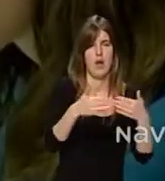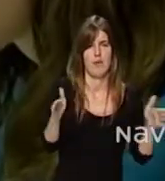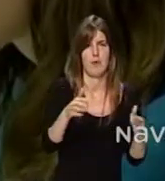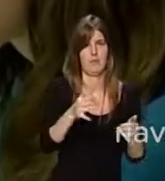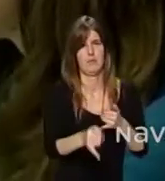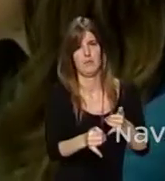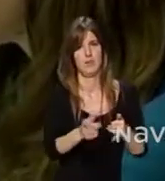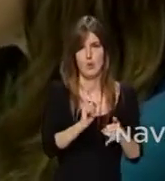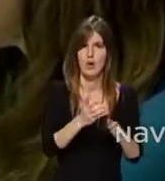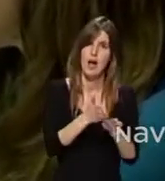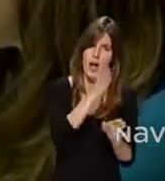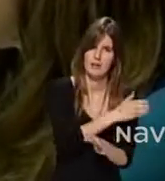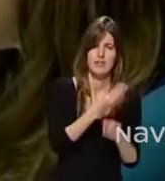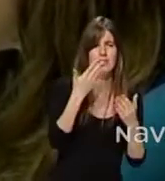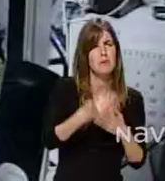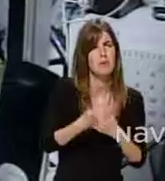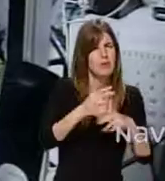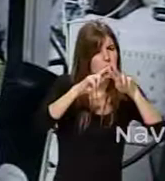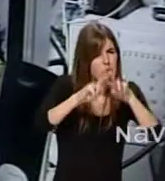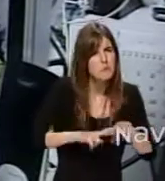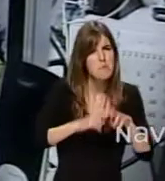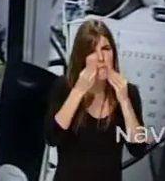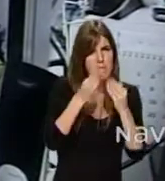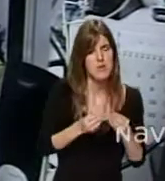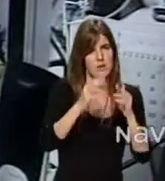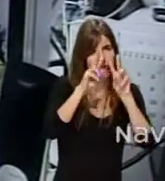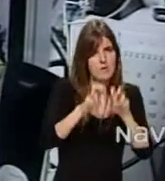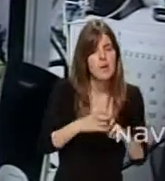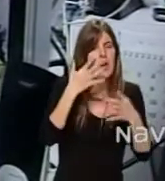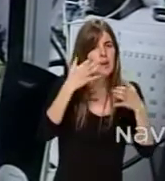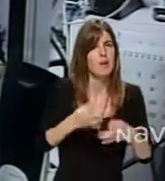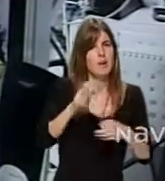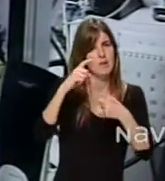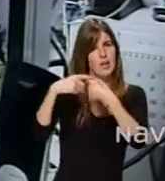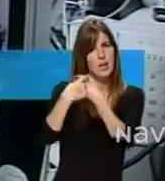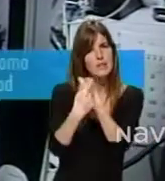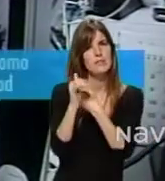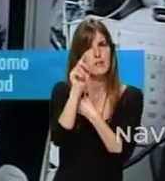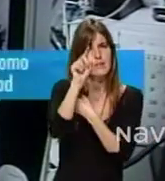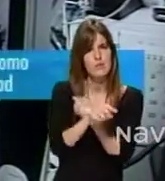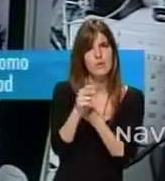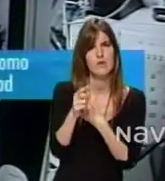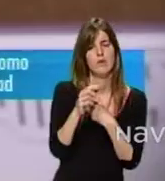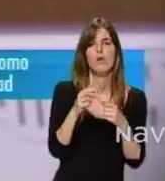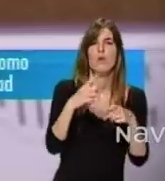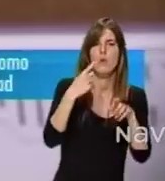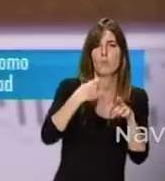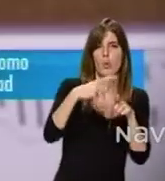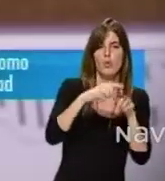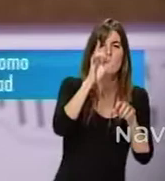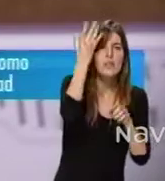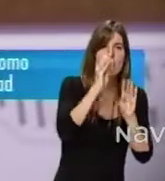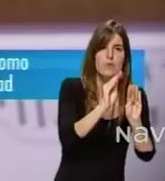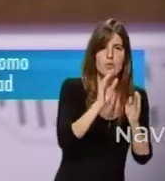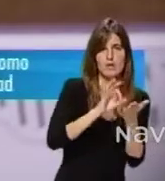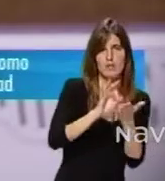empresa, analice muy bien cuál es su modelo de negocio, si realmente hay un mercado que demanda ese servicio